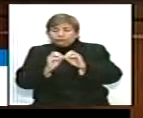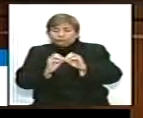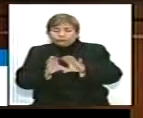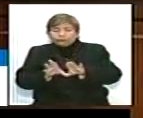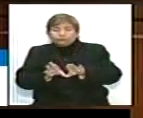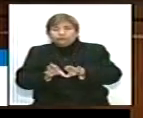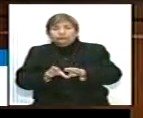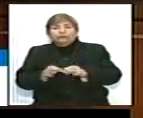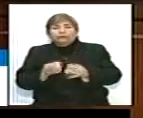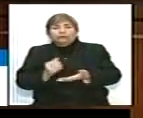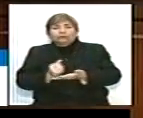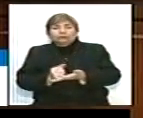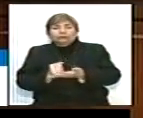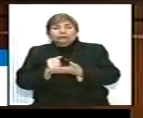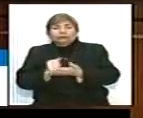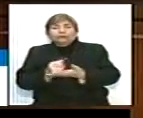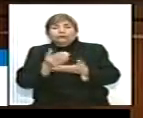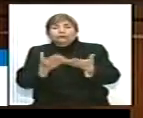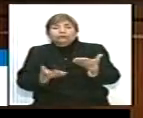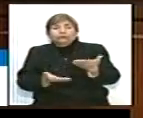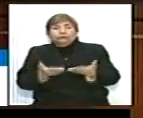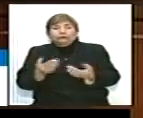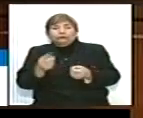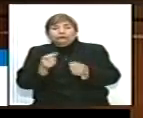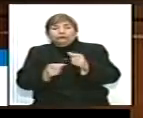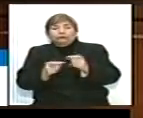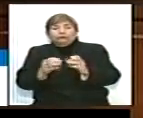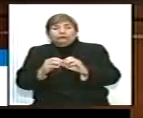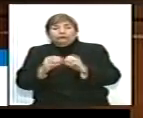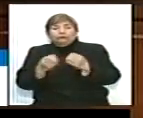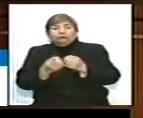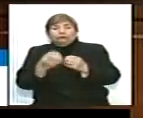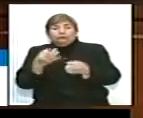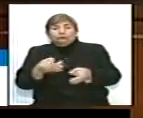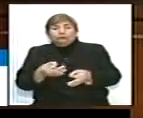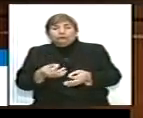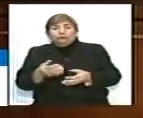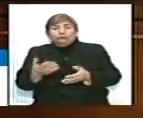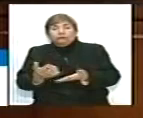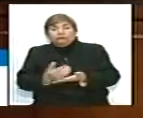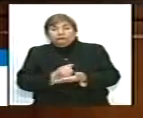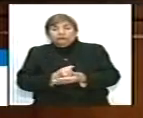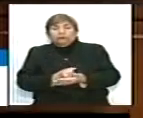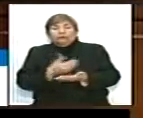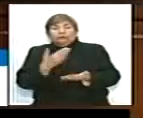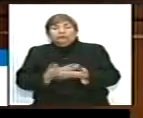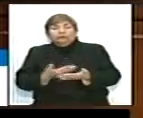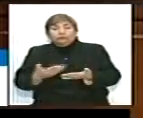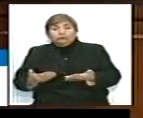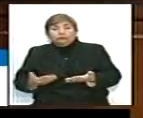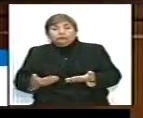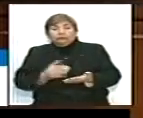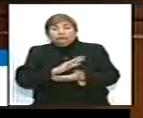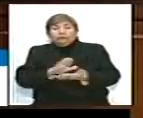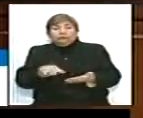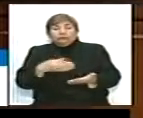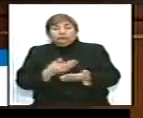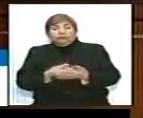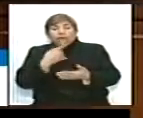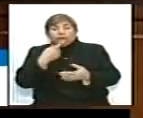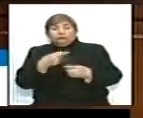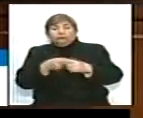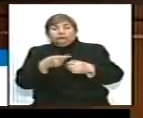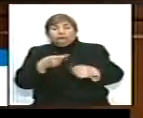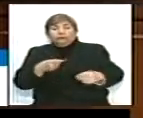transparentes, ayudémosles al Ejecutivo, ayudemos a los sectores a mejorar, a corregir, a replantear todo esto desde el Congreso